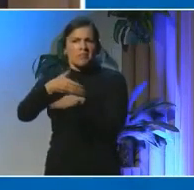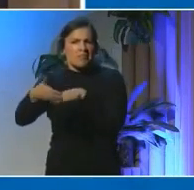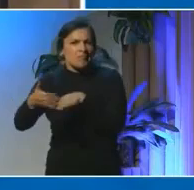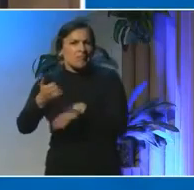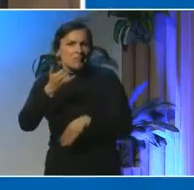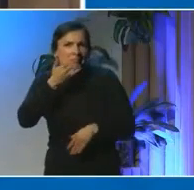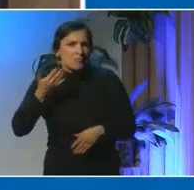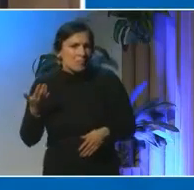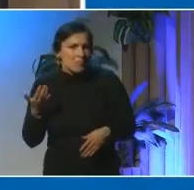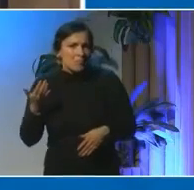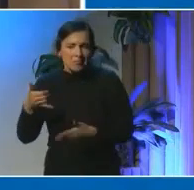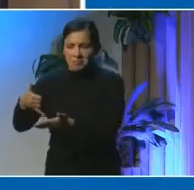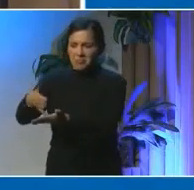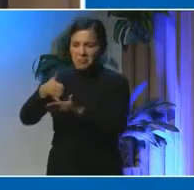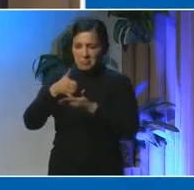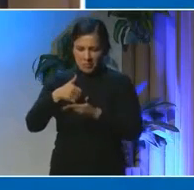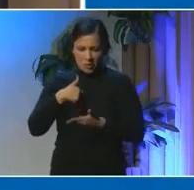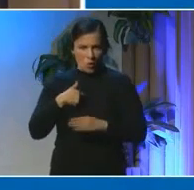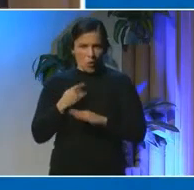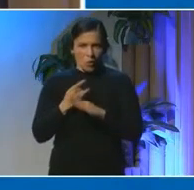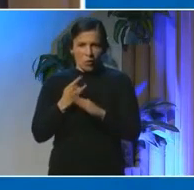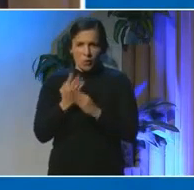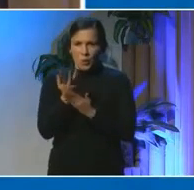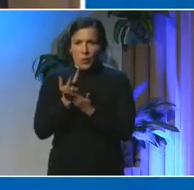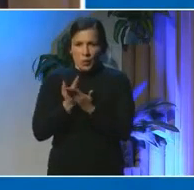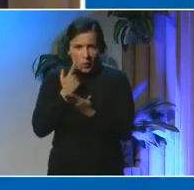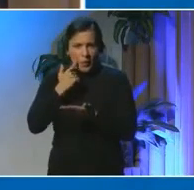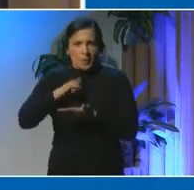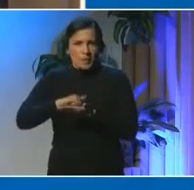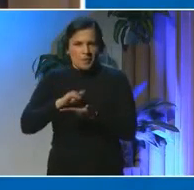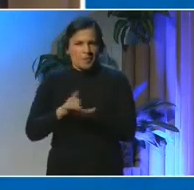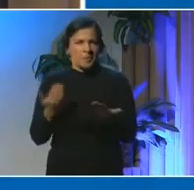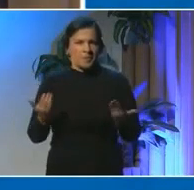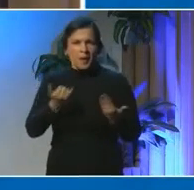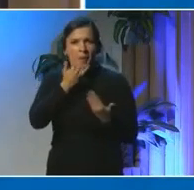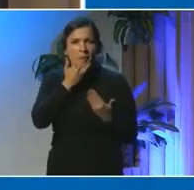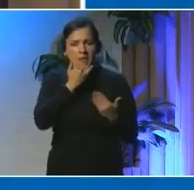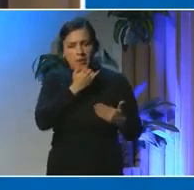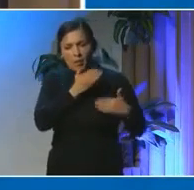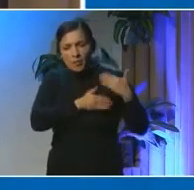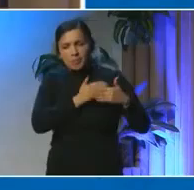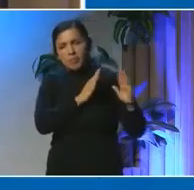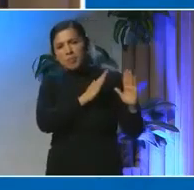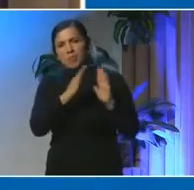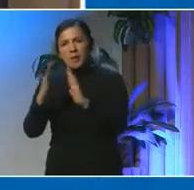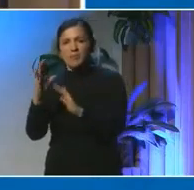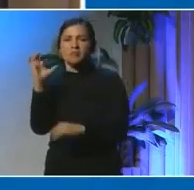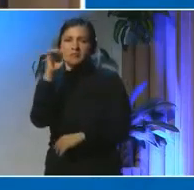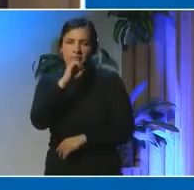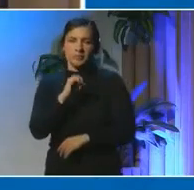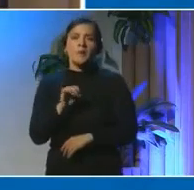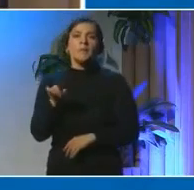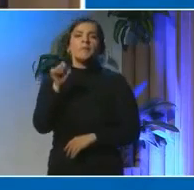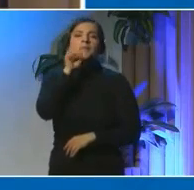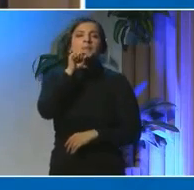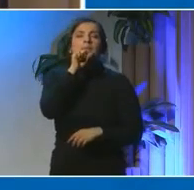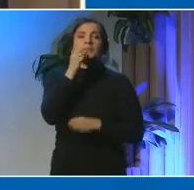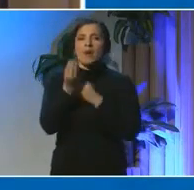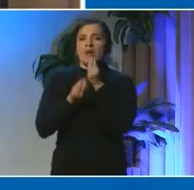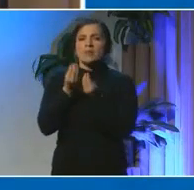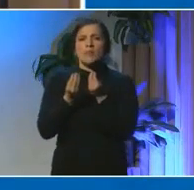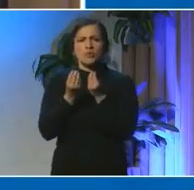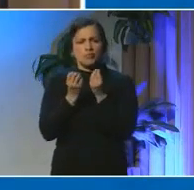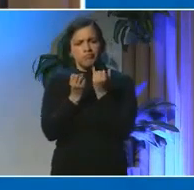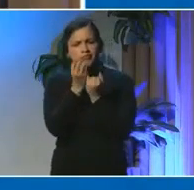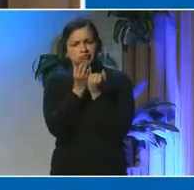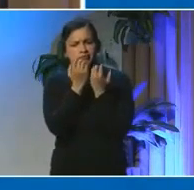la mano de los consumidores entonces eh en esa medida digamos que estamos haciendo cerveza y la cerveza que muchos disfrutamos